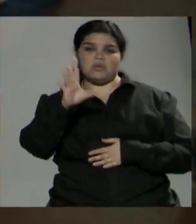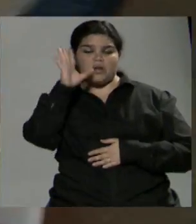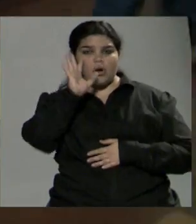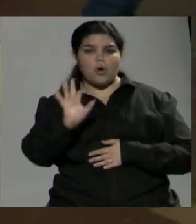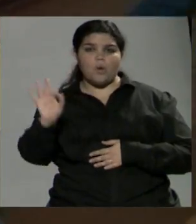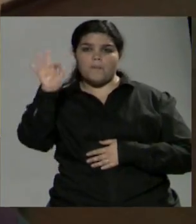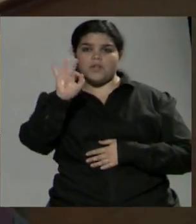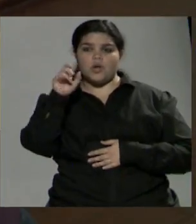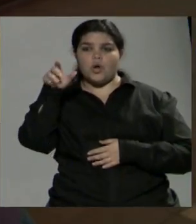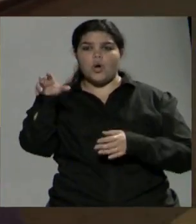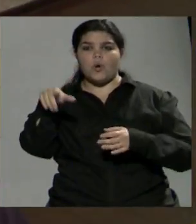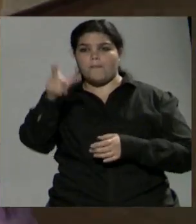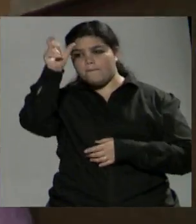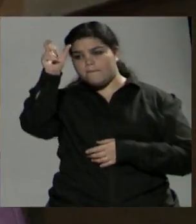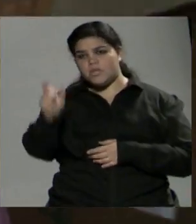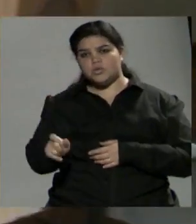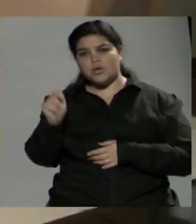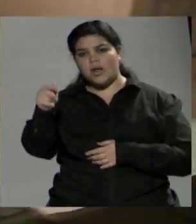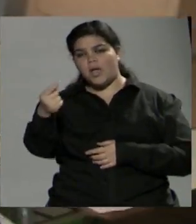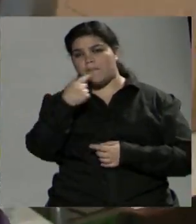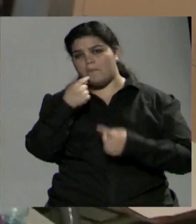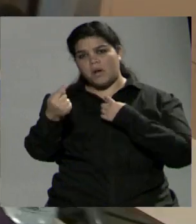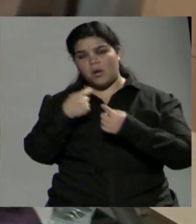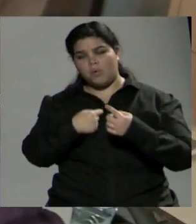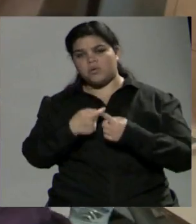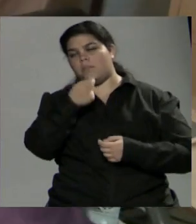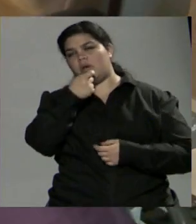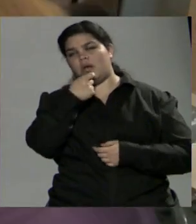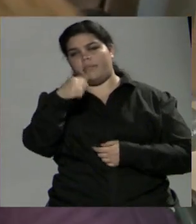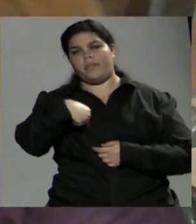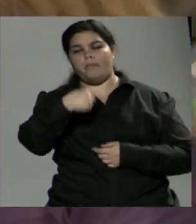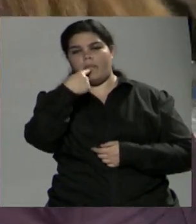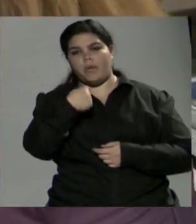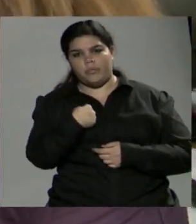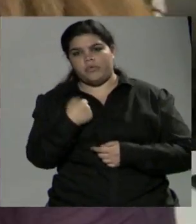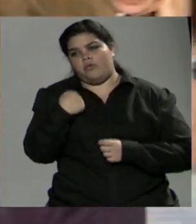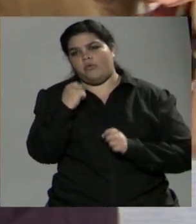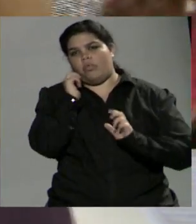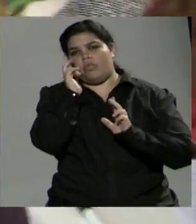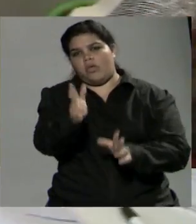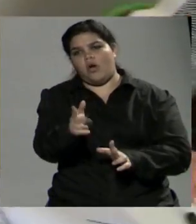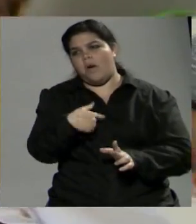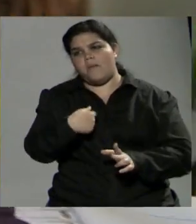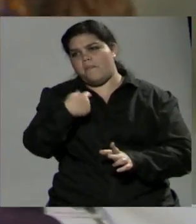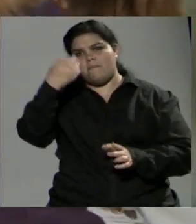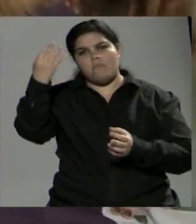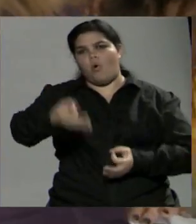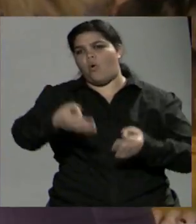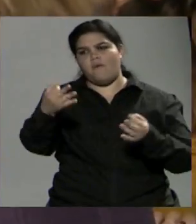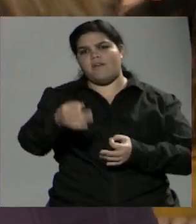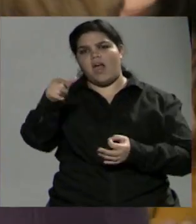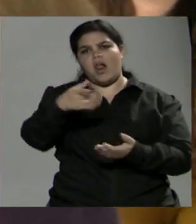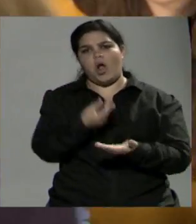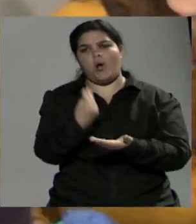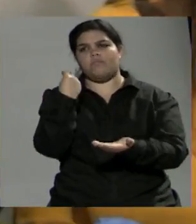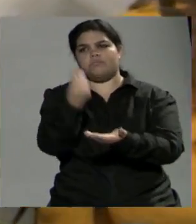va a plantear un proceso de inconstitucionalidad a la nueva convocatoria. Claro. Entonces,